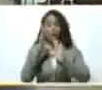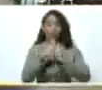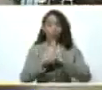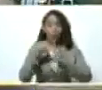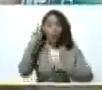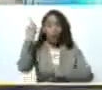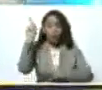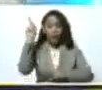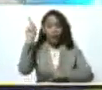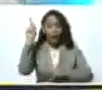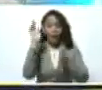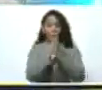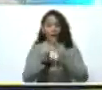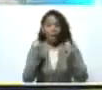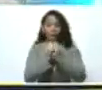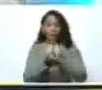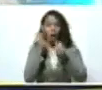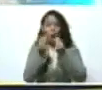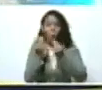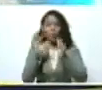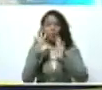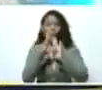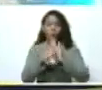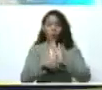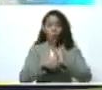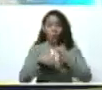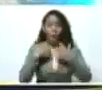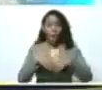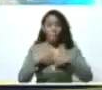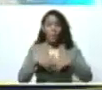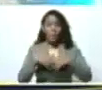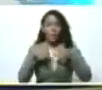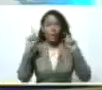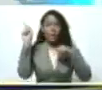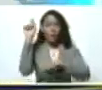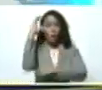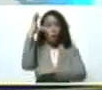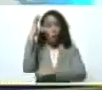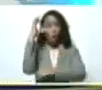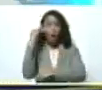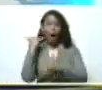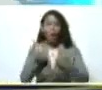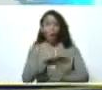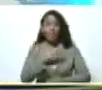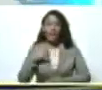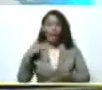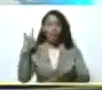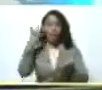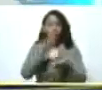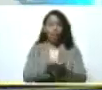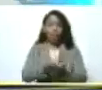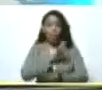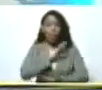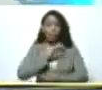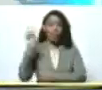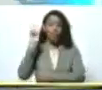en Londres, como se robaron la empresa Citgo. Ahora pretenden robarse el avión que le pertenece a